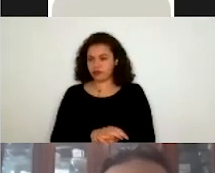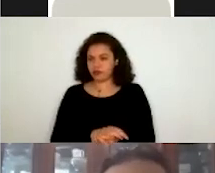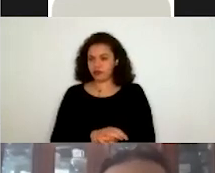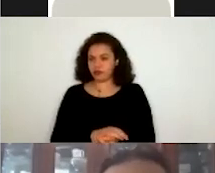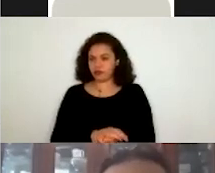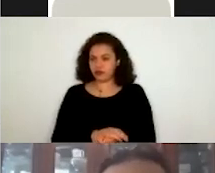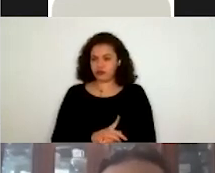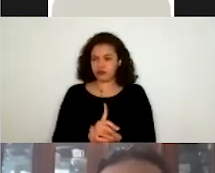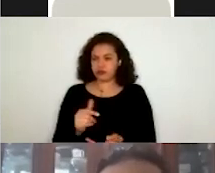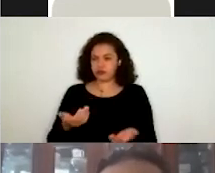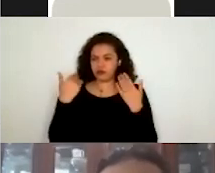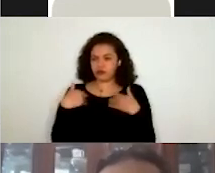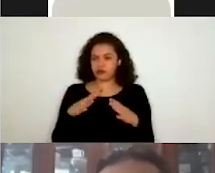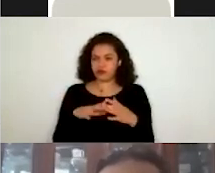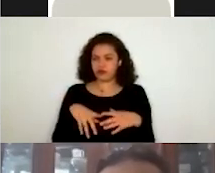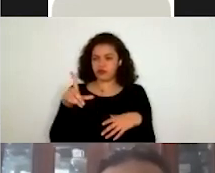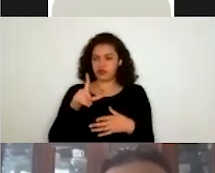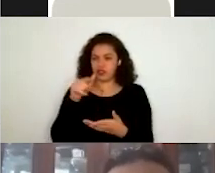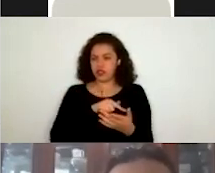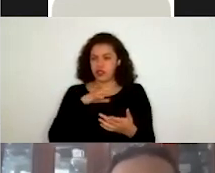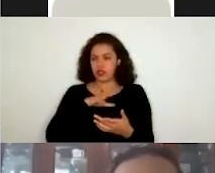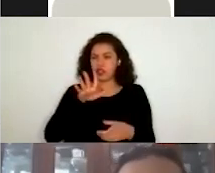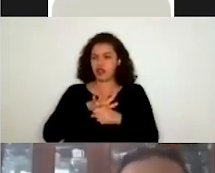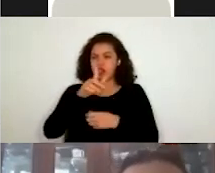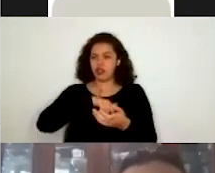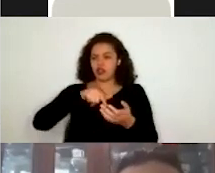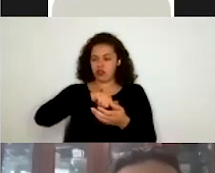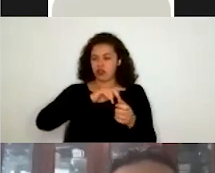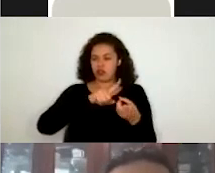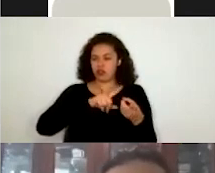de qué inmueble estamos hablando y dónde se ubica.